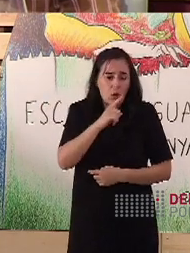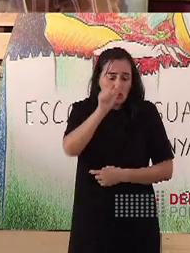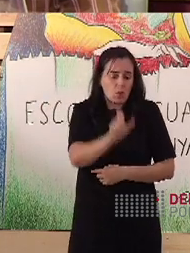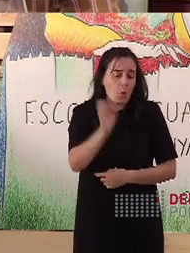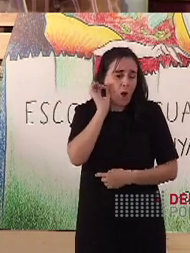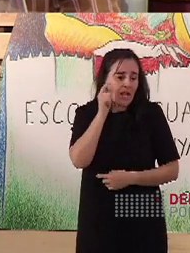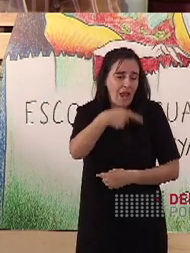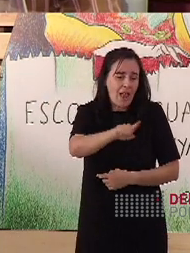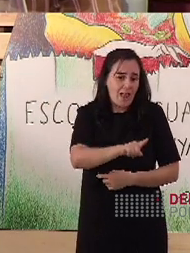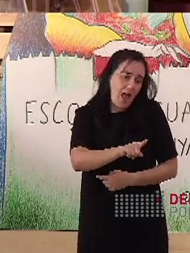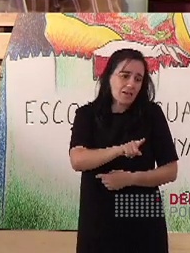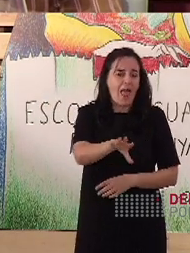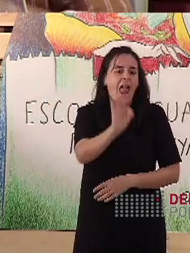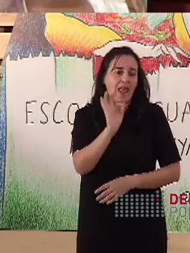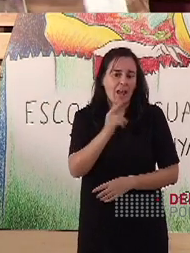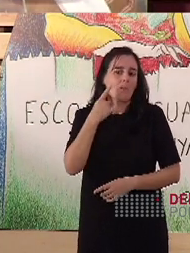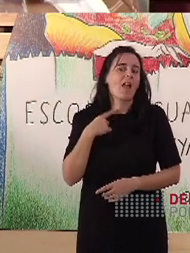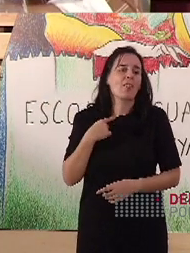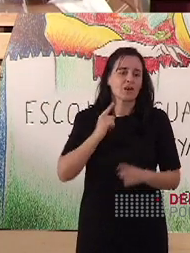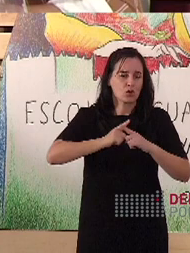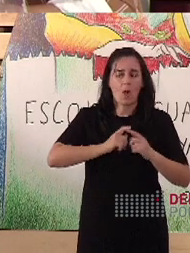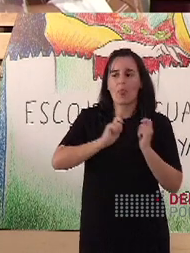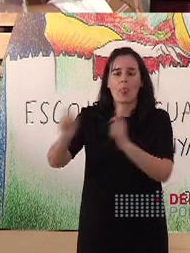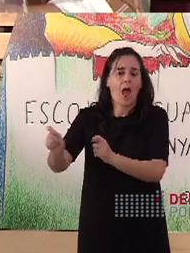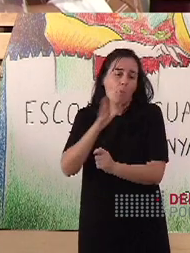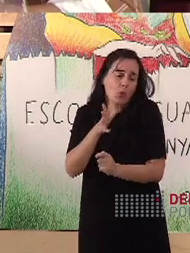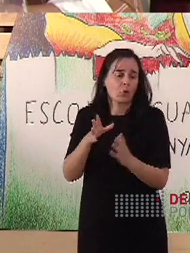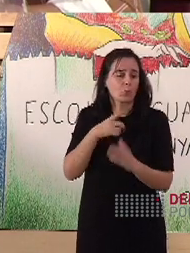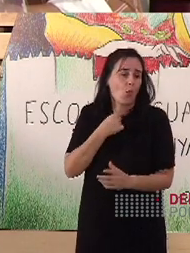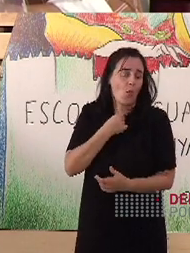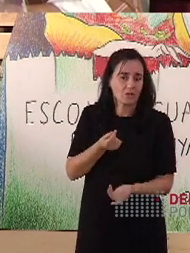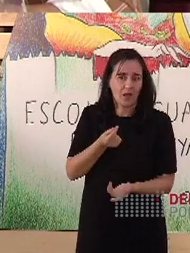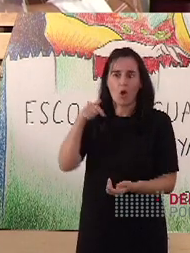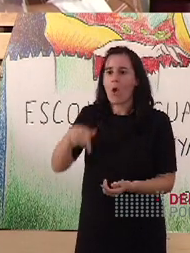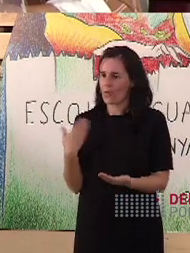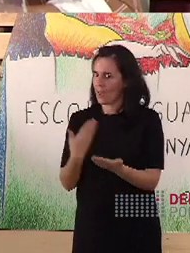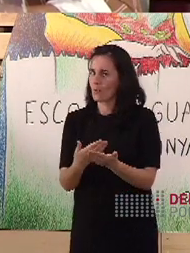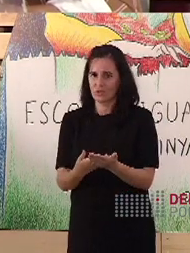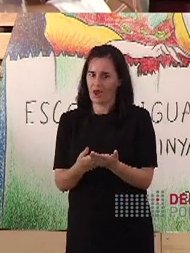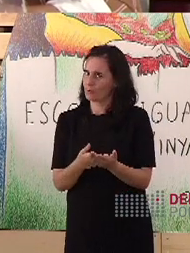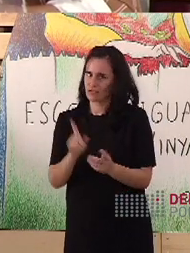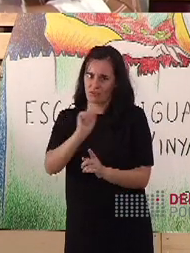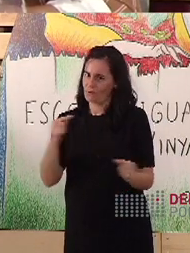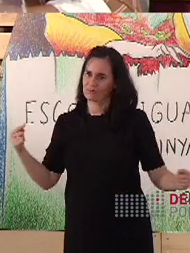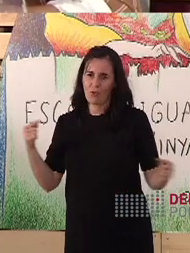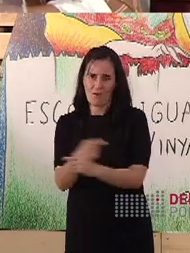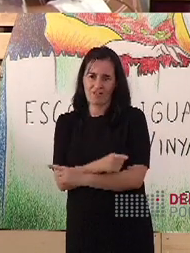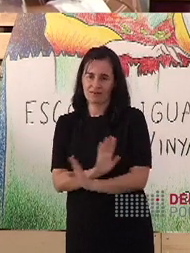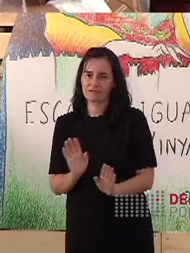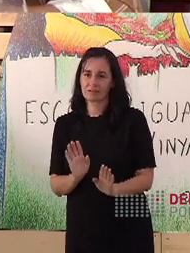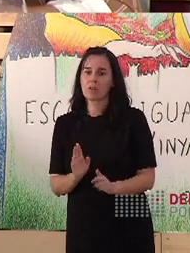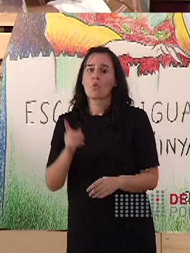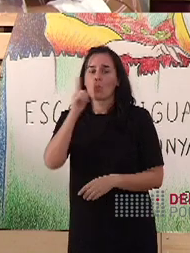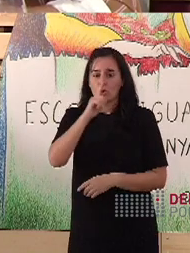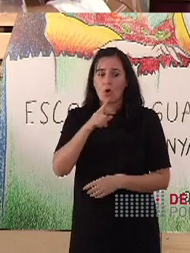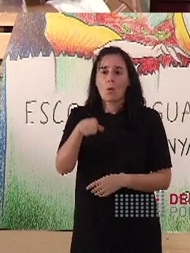prazer sexual por iniciativa propia, por gusto, e hoxe aquí quedou creo que claramente demostrado que nada máis lonxe da realidade. A prostitución é unha